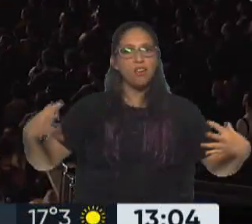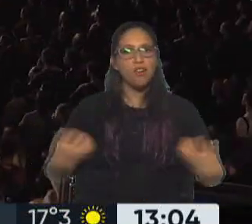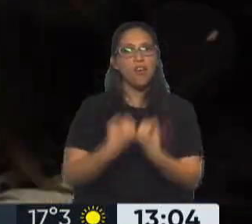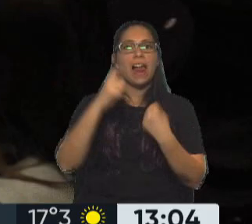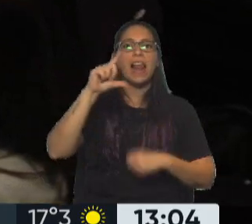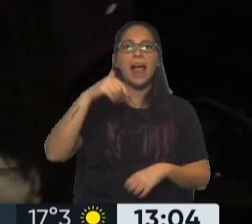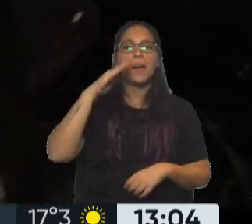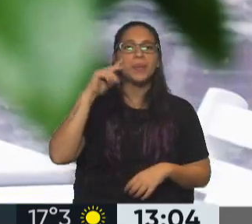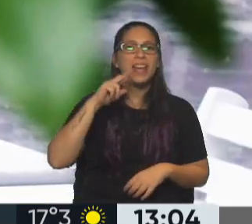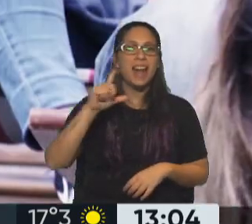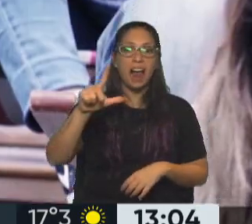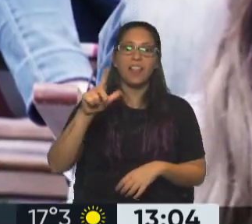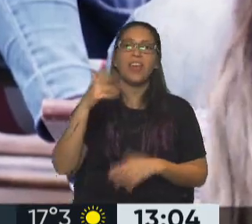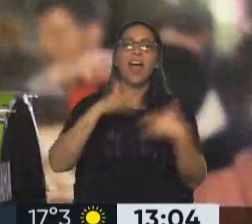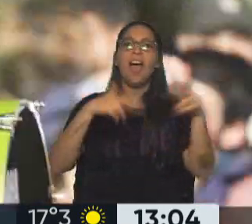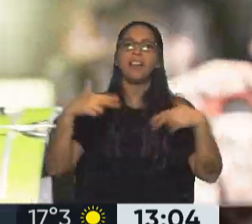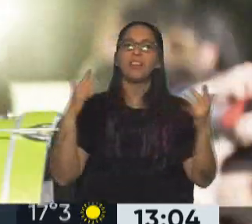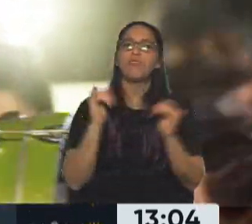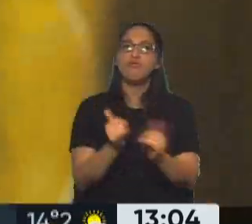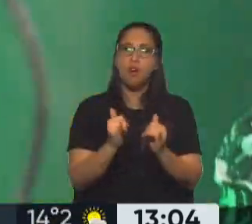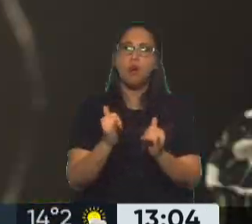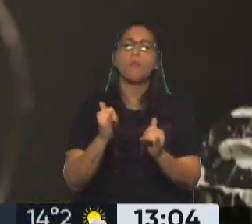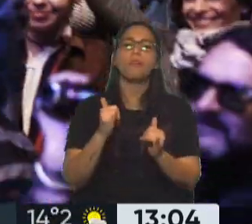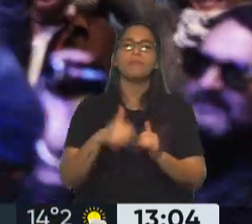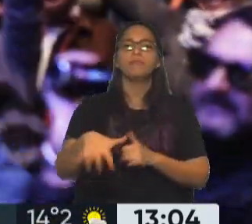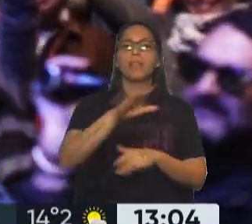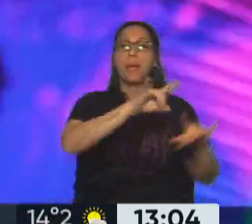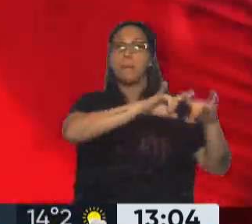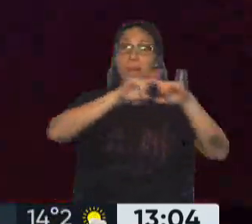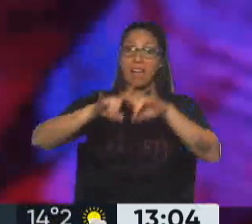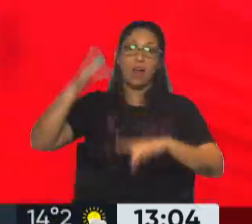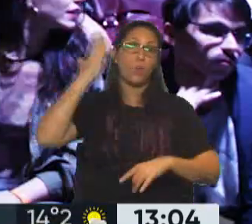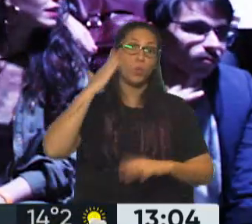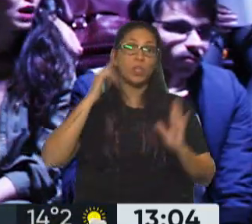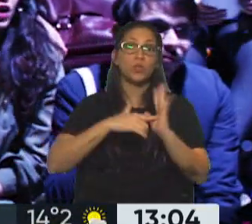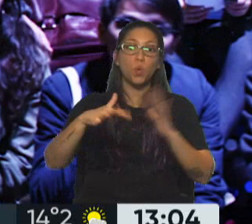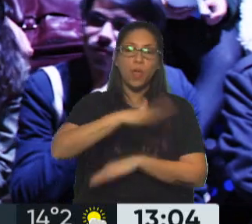hay de todo, ¿eh? Busquen, están por supuesto en el sitio de Cultura Ciudad,